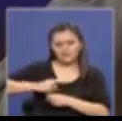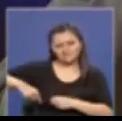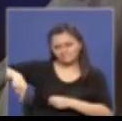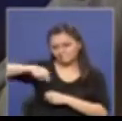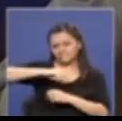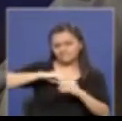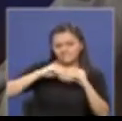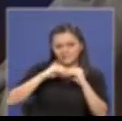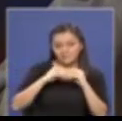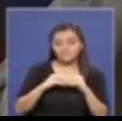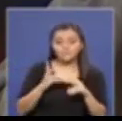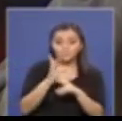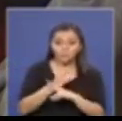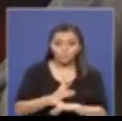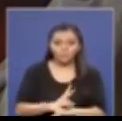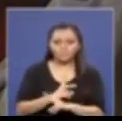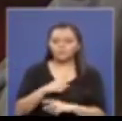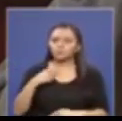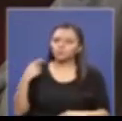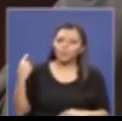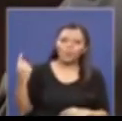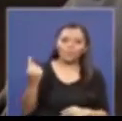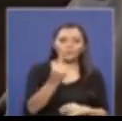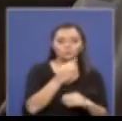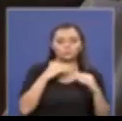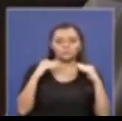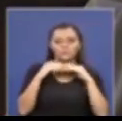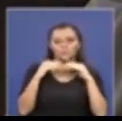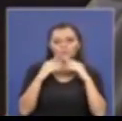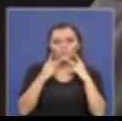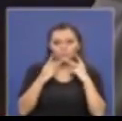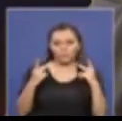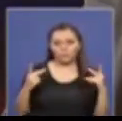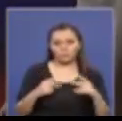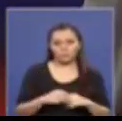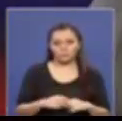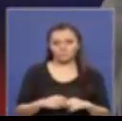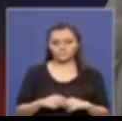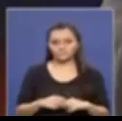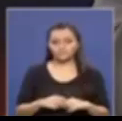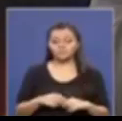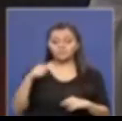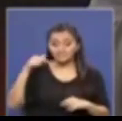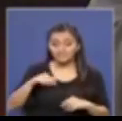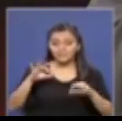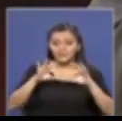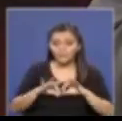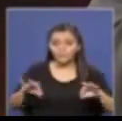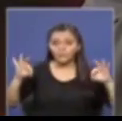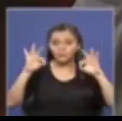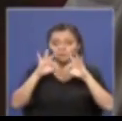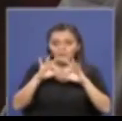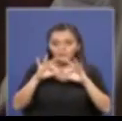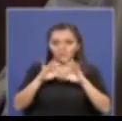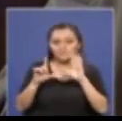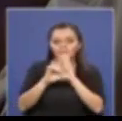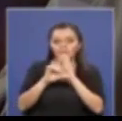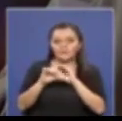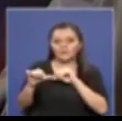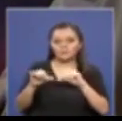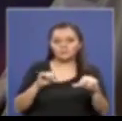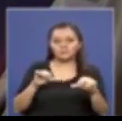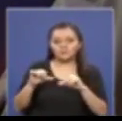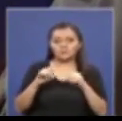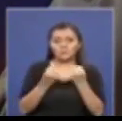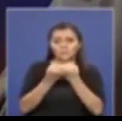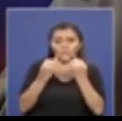y cuidar lo que es de todos, cuidar lo público. Esta también es la base para este código administrativo.